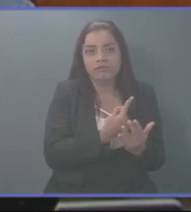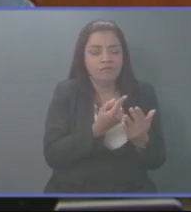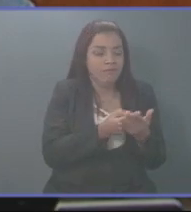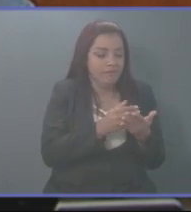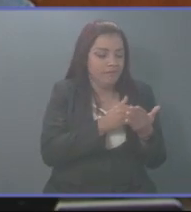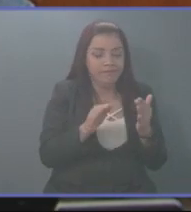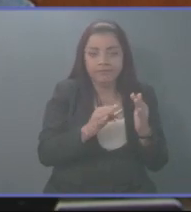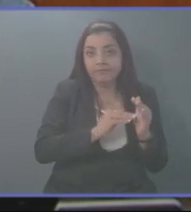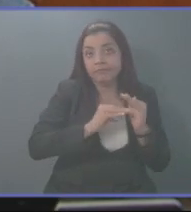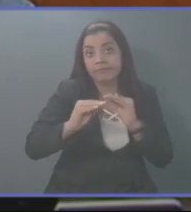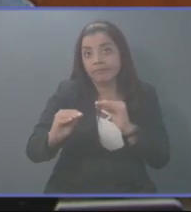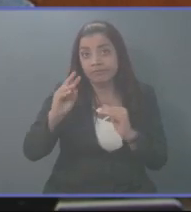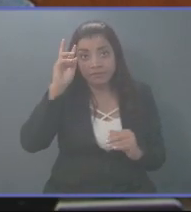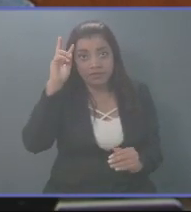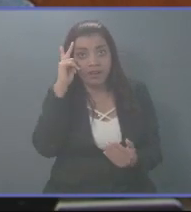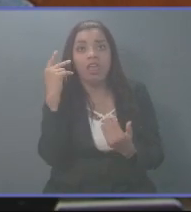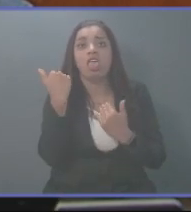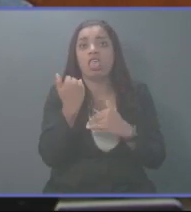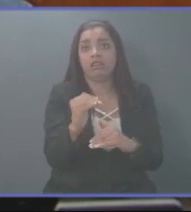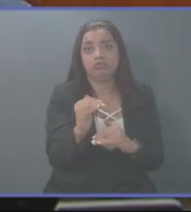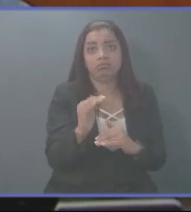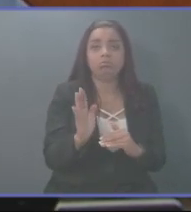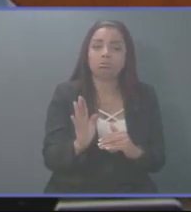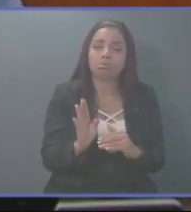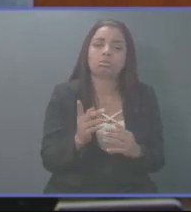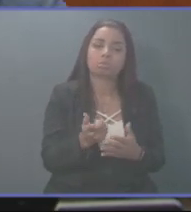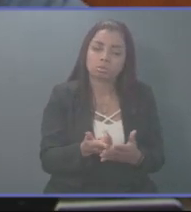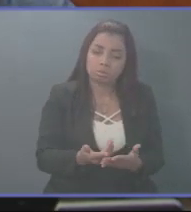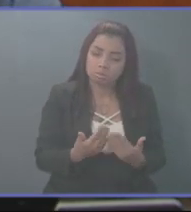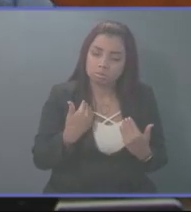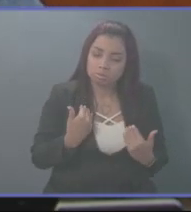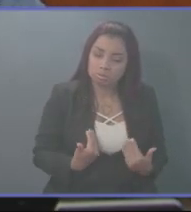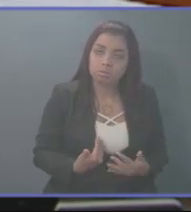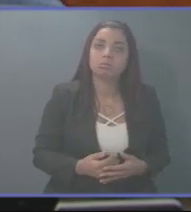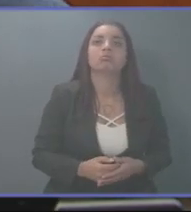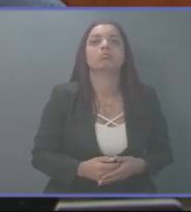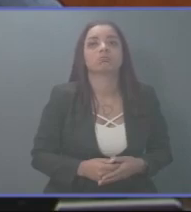que se entienda que están limitados a estos, los siguientes: